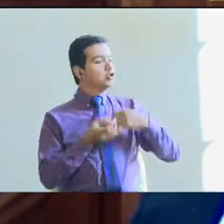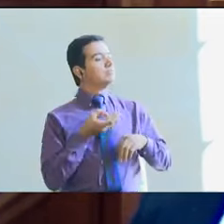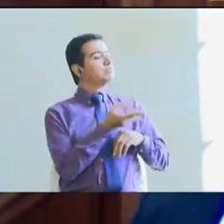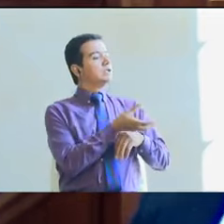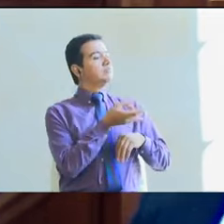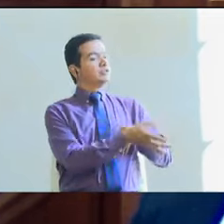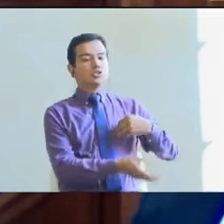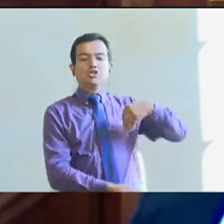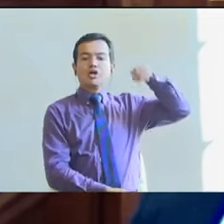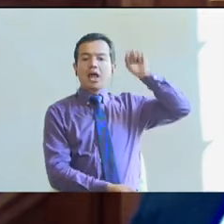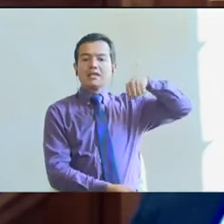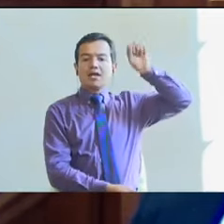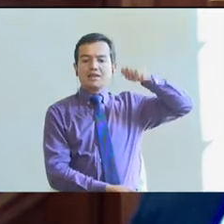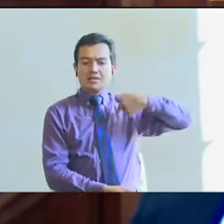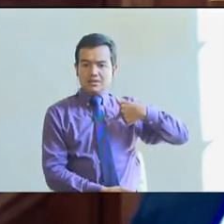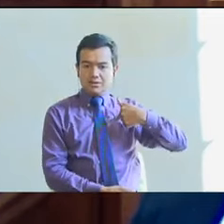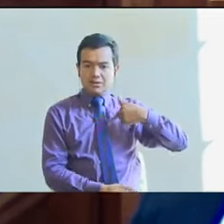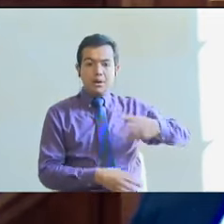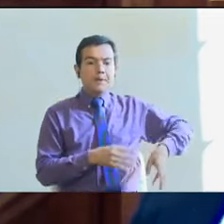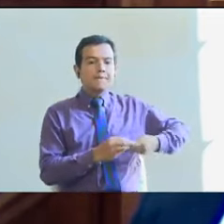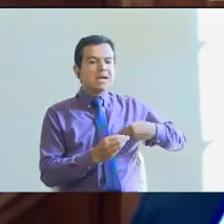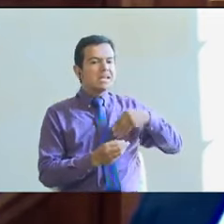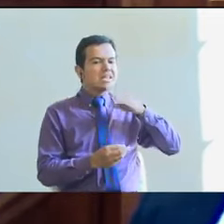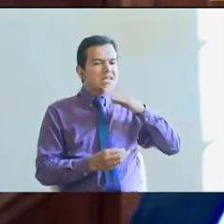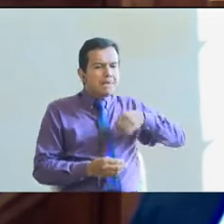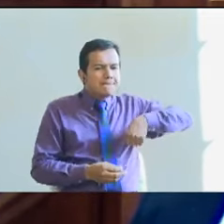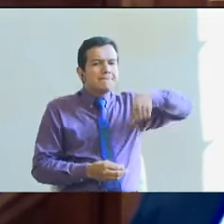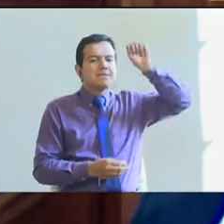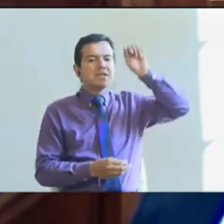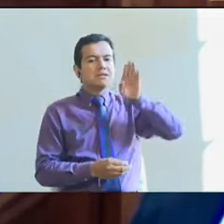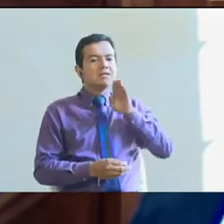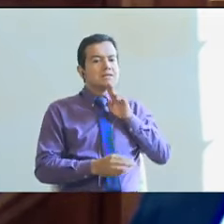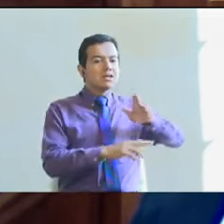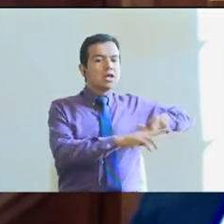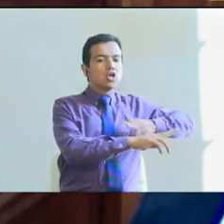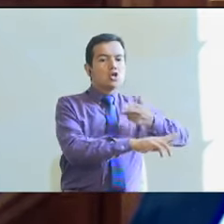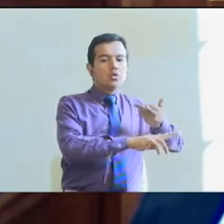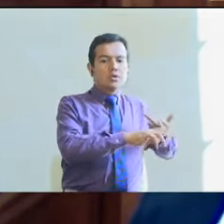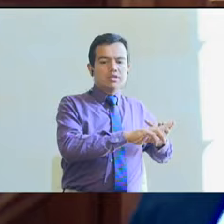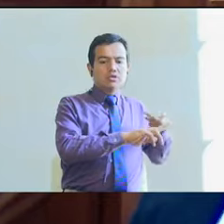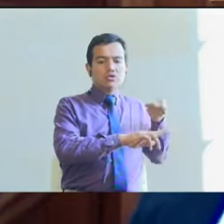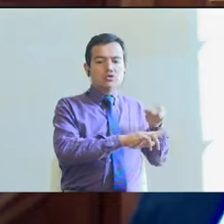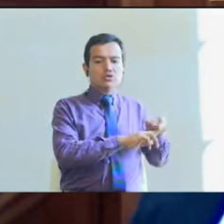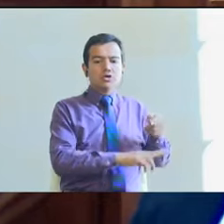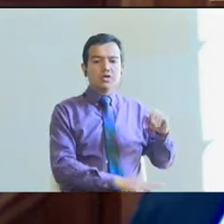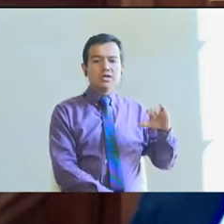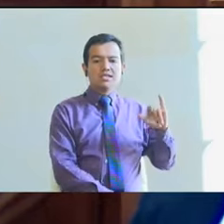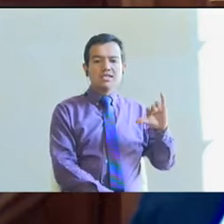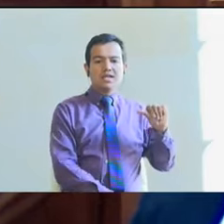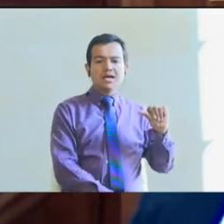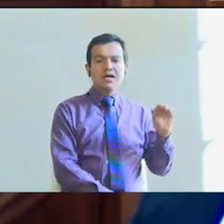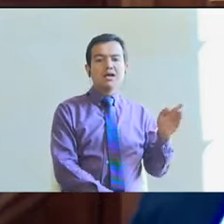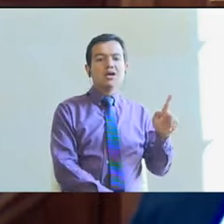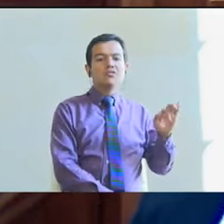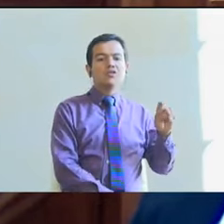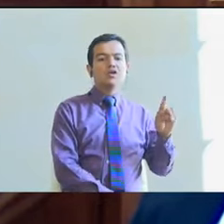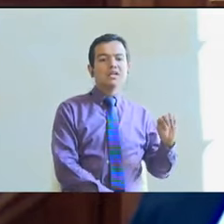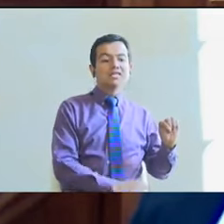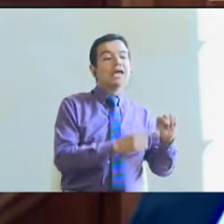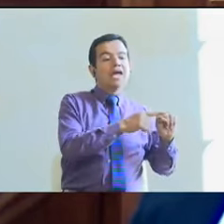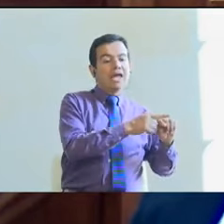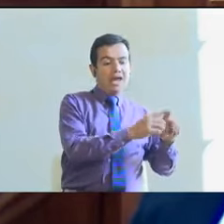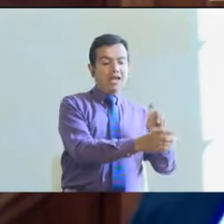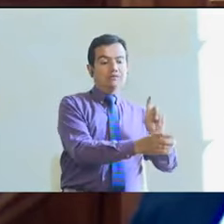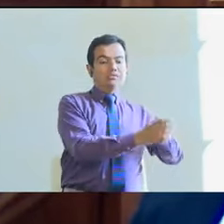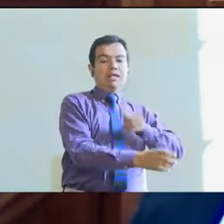elecciones a nada más y nada menos que al sobrino de cilia flores a la alcaldía hoy